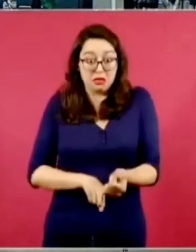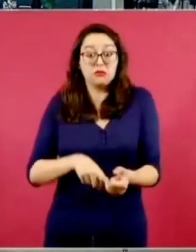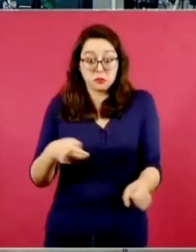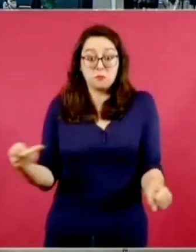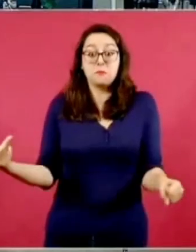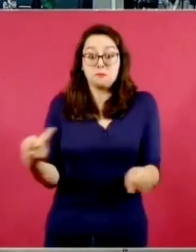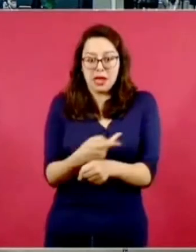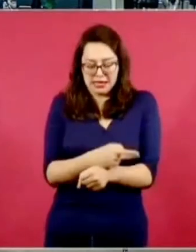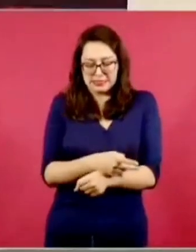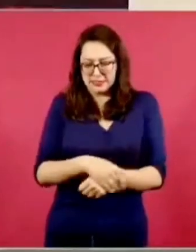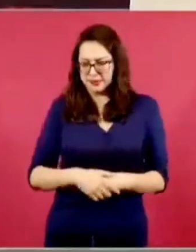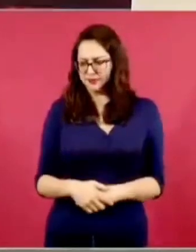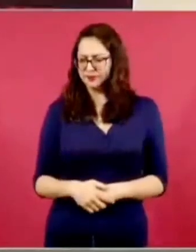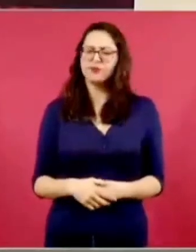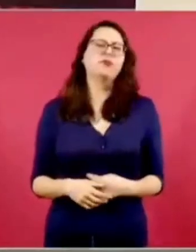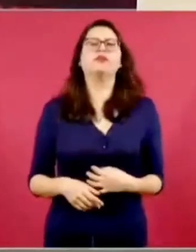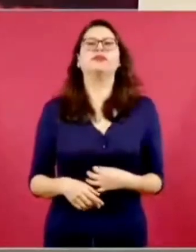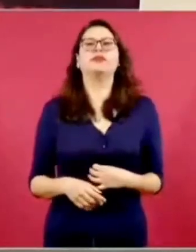unos hijos,